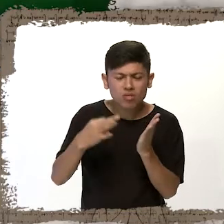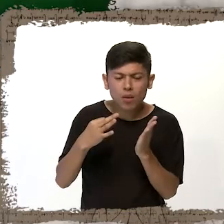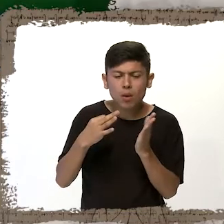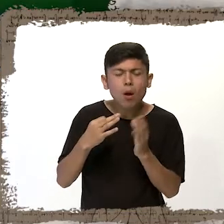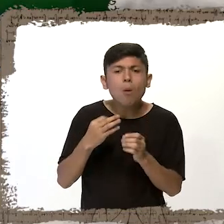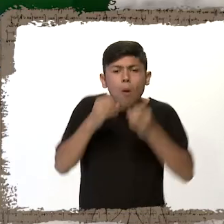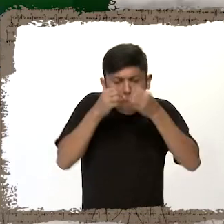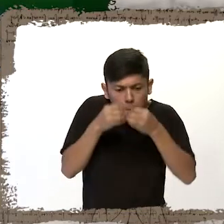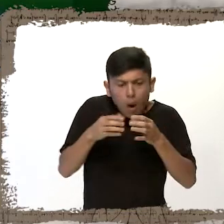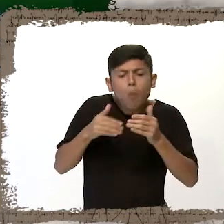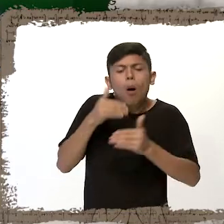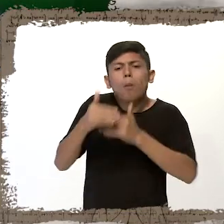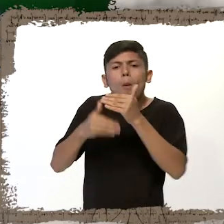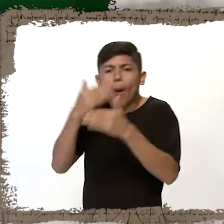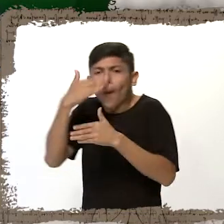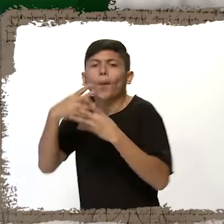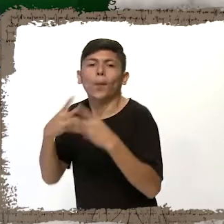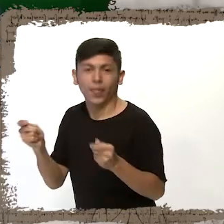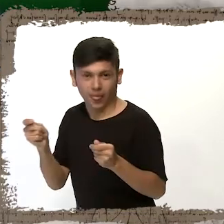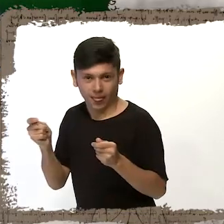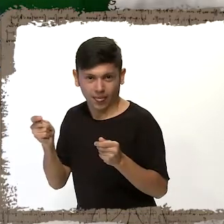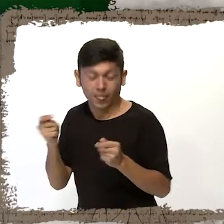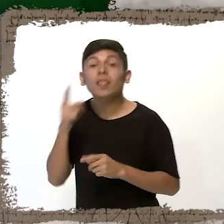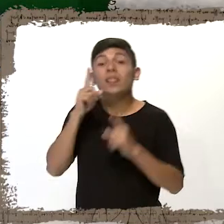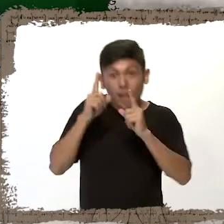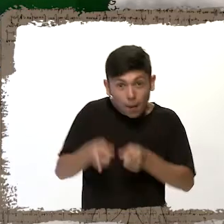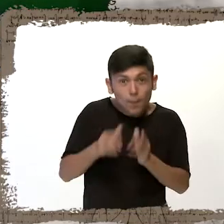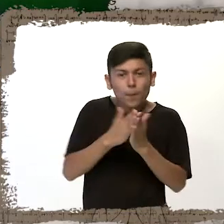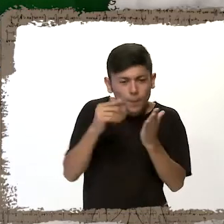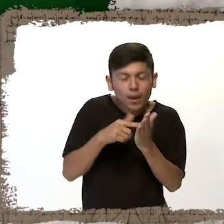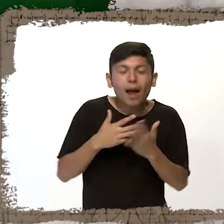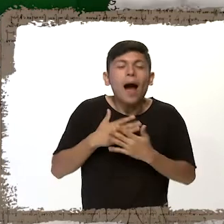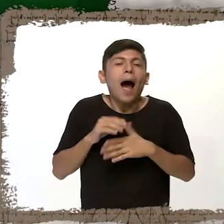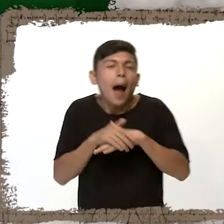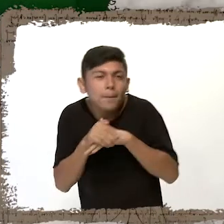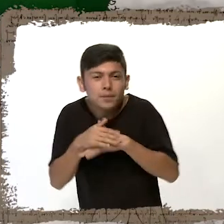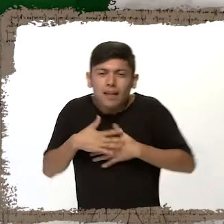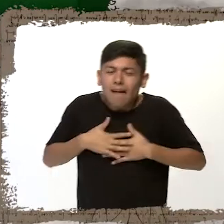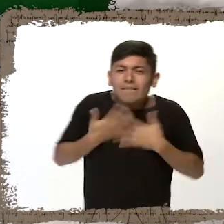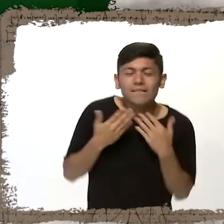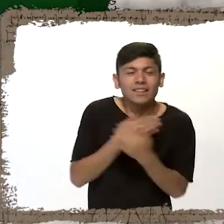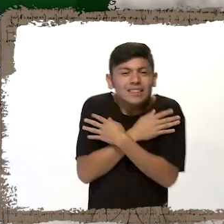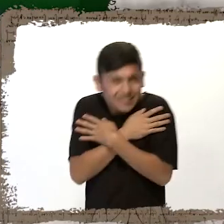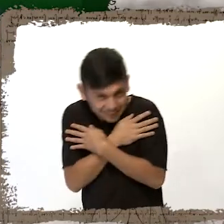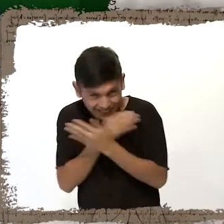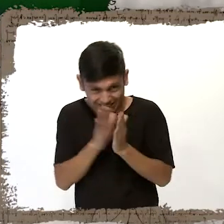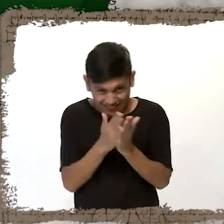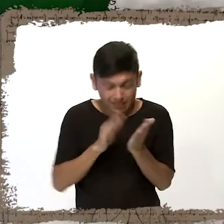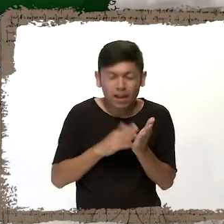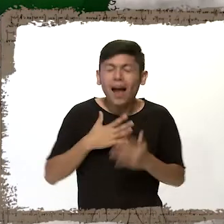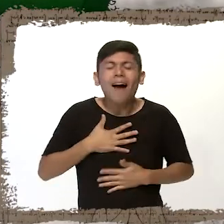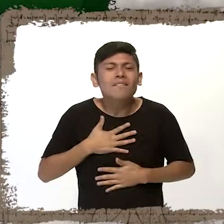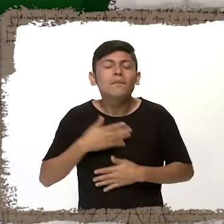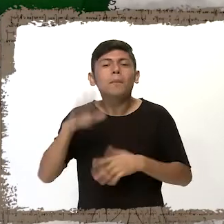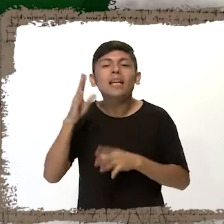que tener principio, desenlace y final. Y también tiene que tener amistad, amor y cariño. Y mi